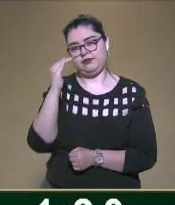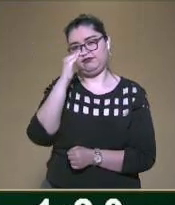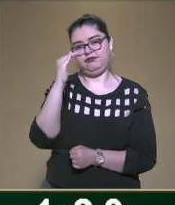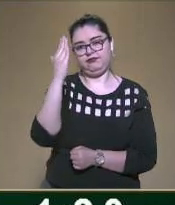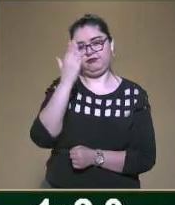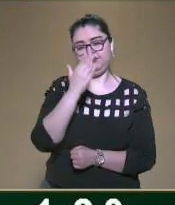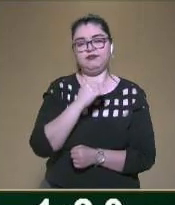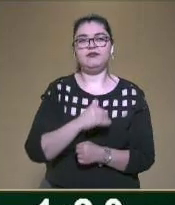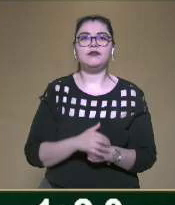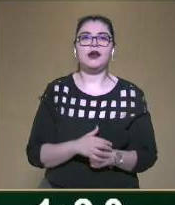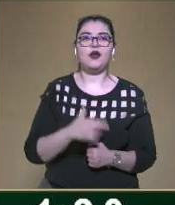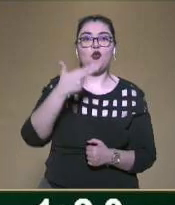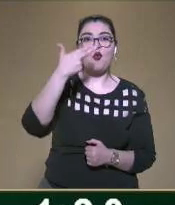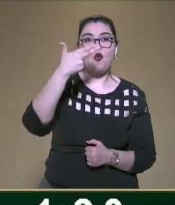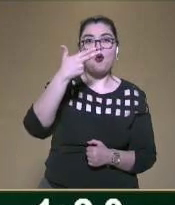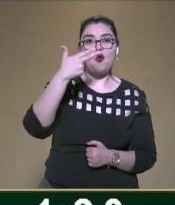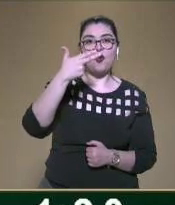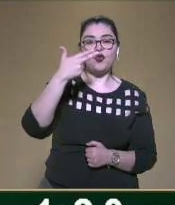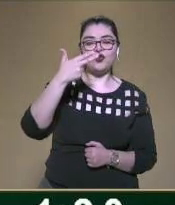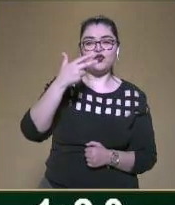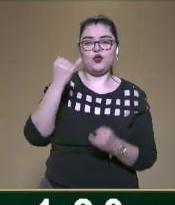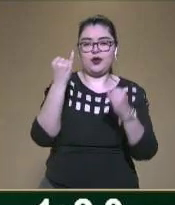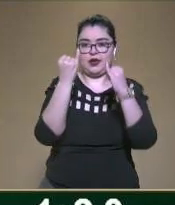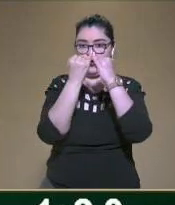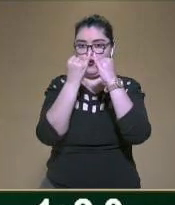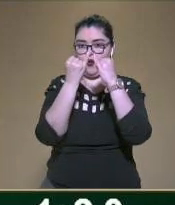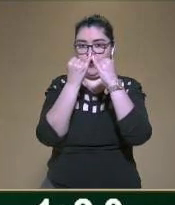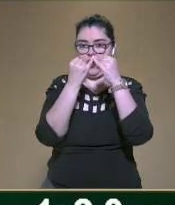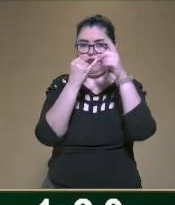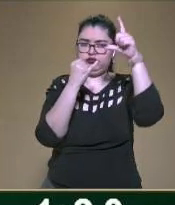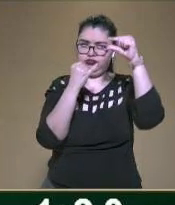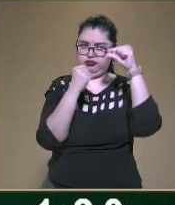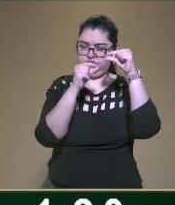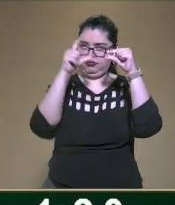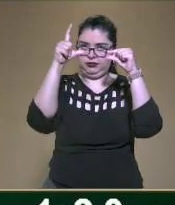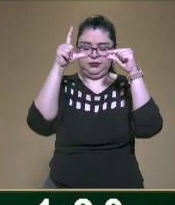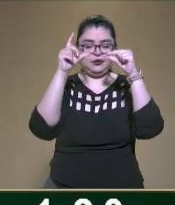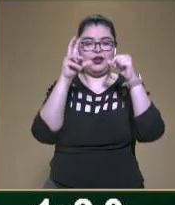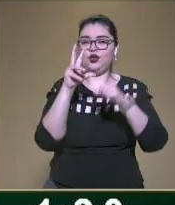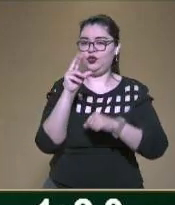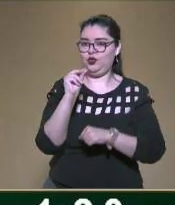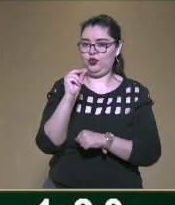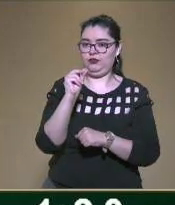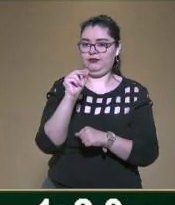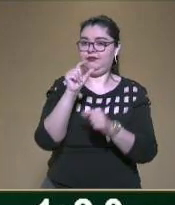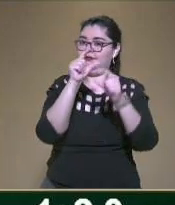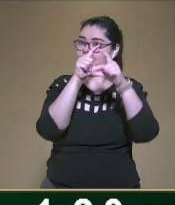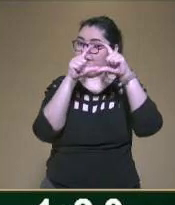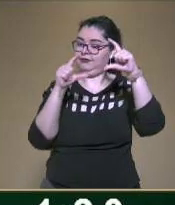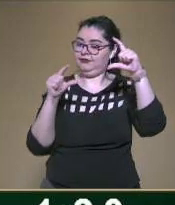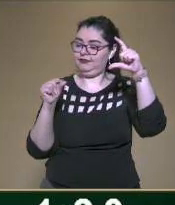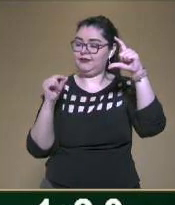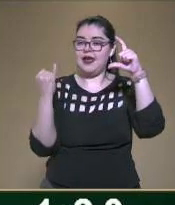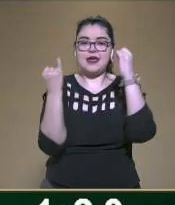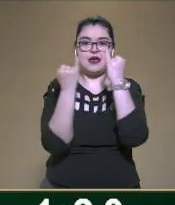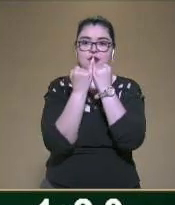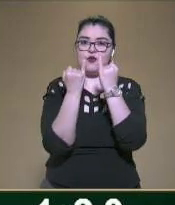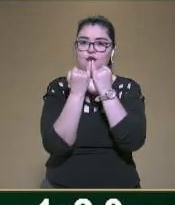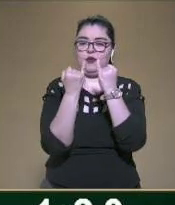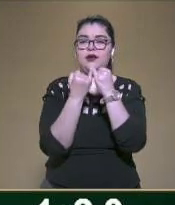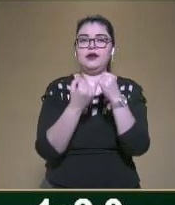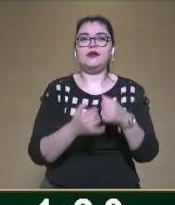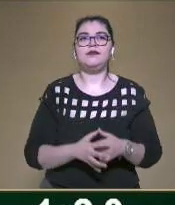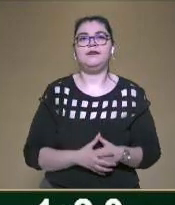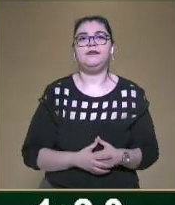en ocho partes iguales para que todos tengan la misma cantidad de rebanada de pizza. Y la última la estoy